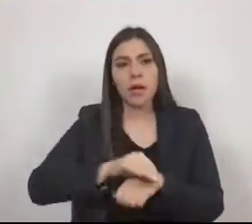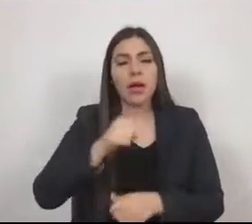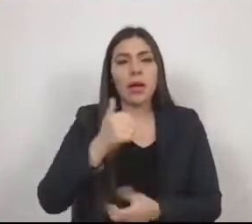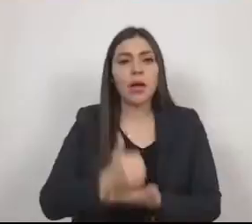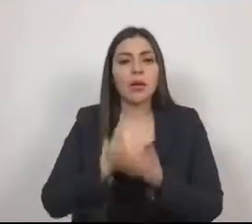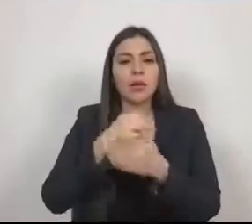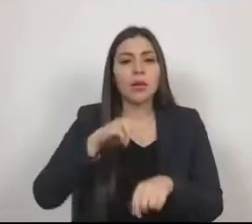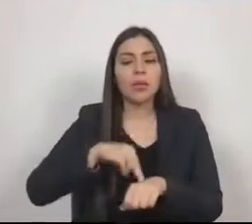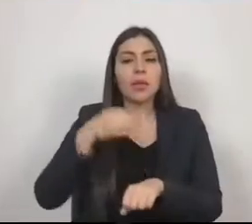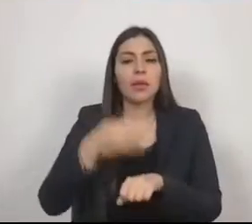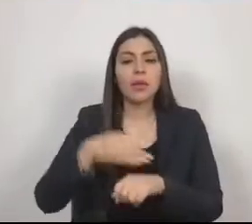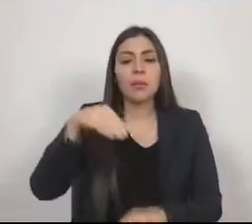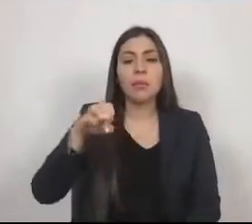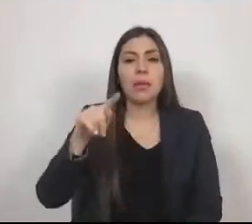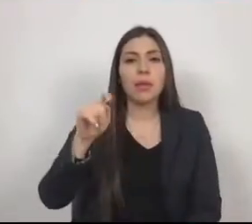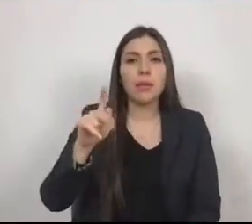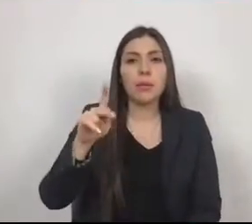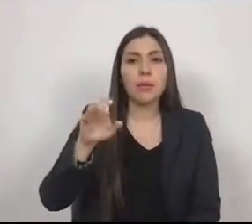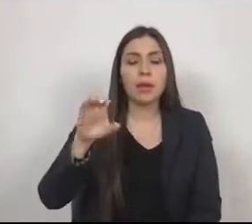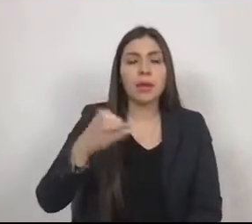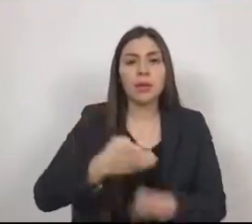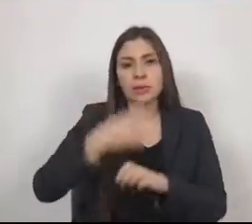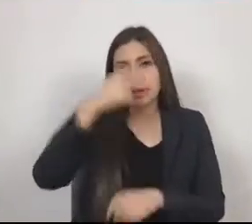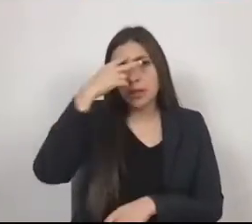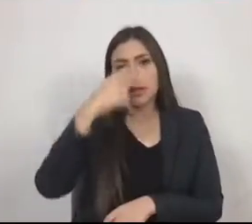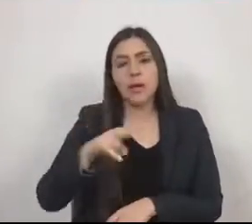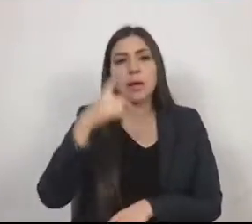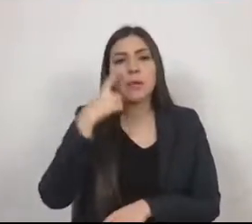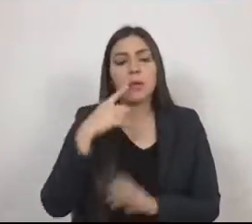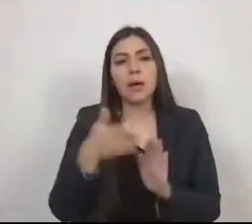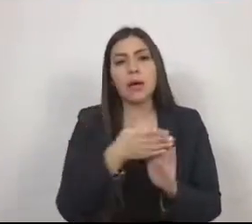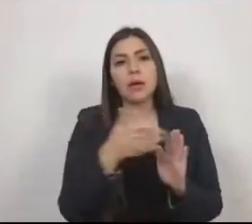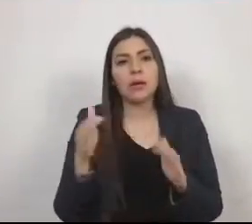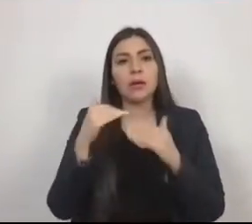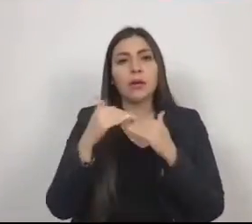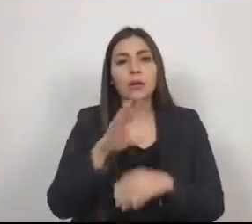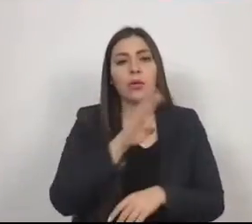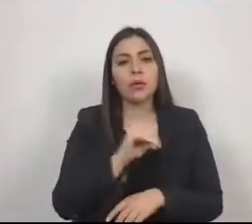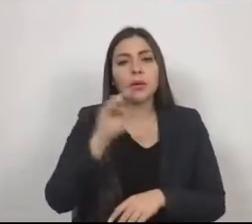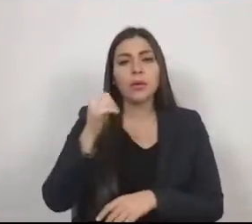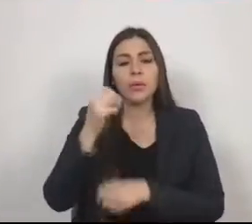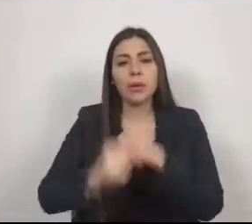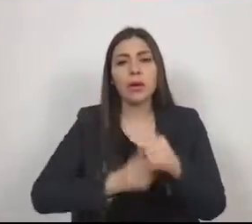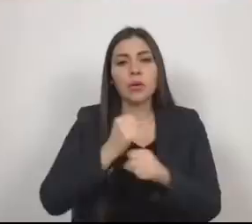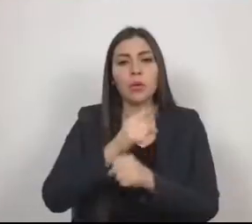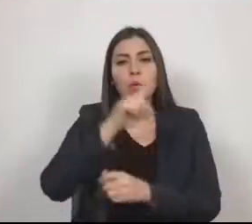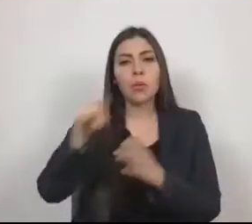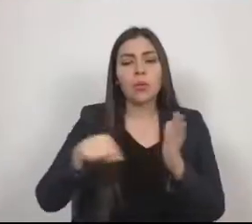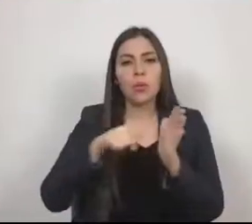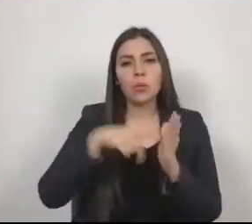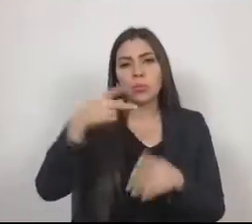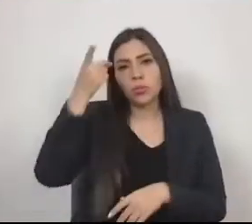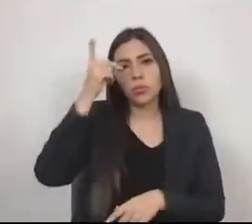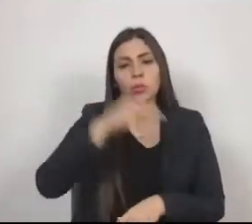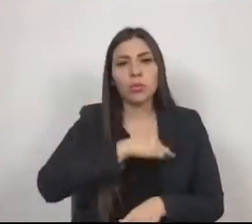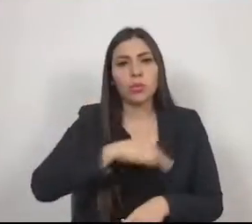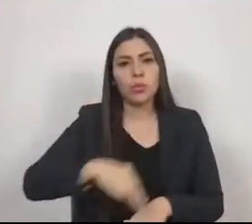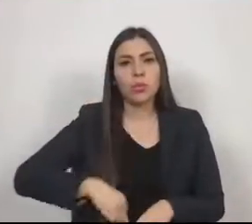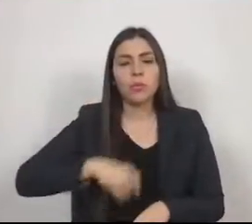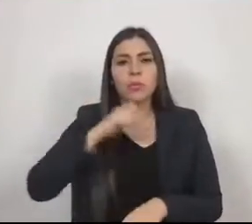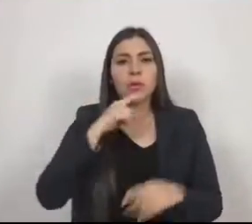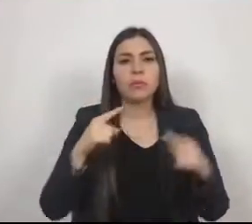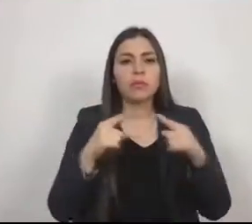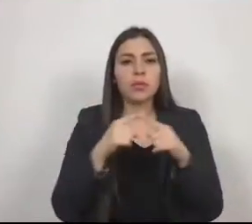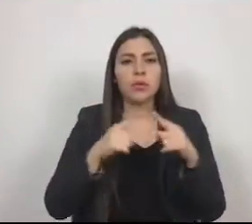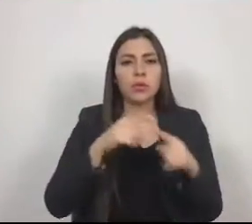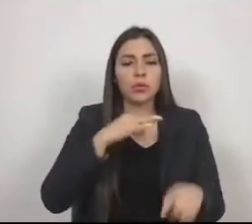México, a otorgar el comodato por un término de 99 años un inmueble de propiedad municipal a favor de la Arquidiócesis de Toluca,